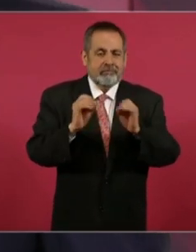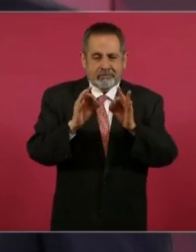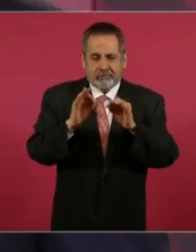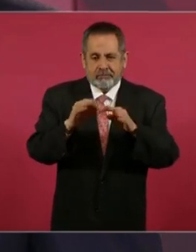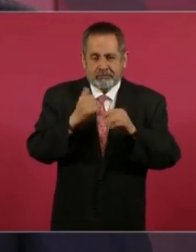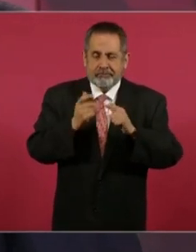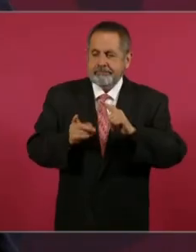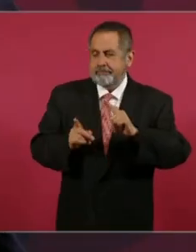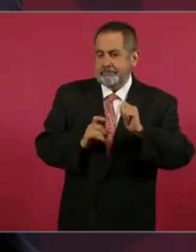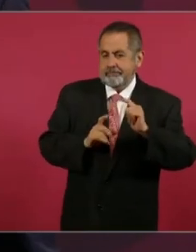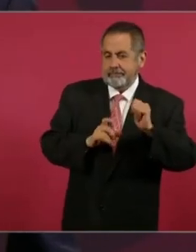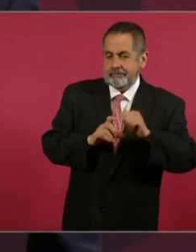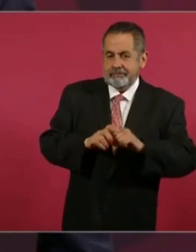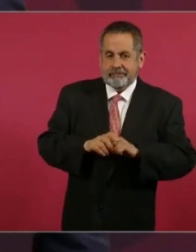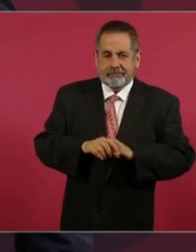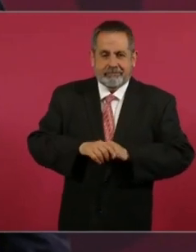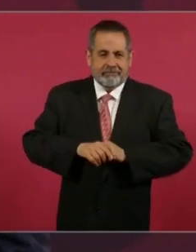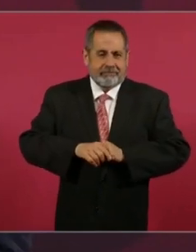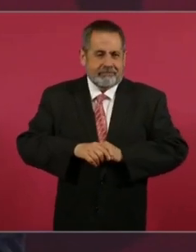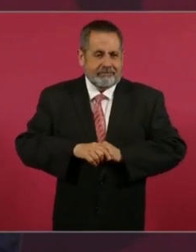de recaudación,